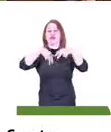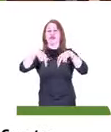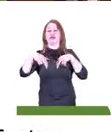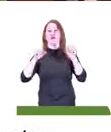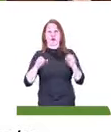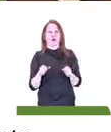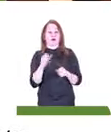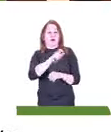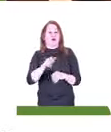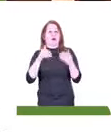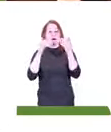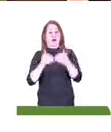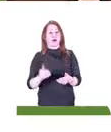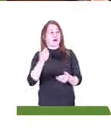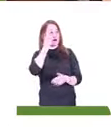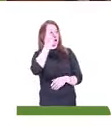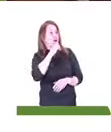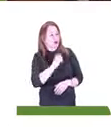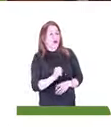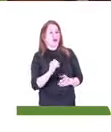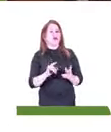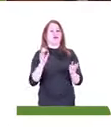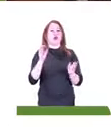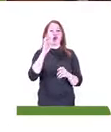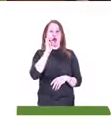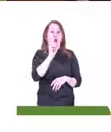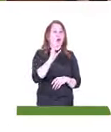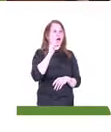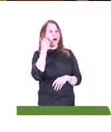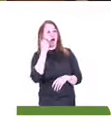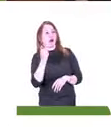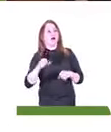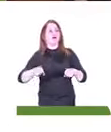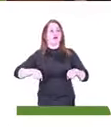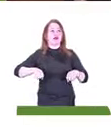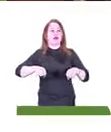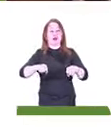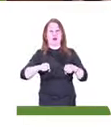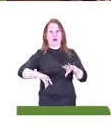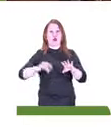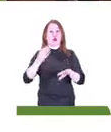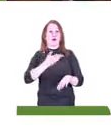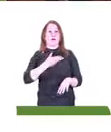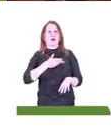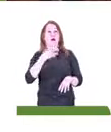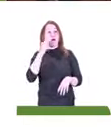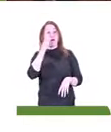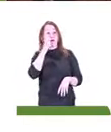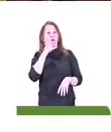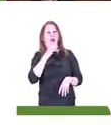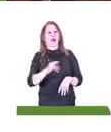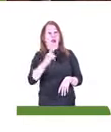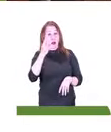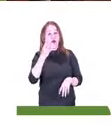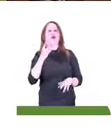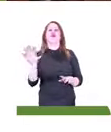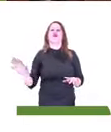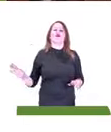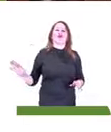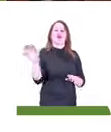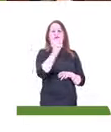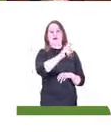con discapacidad, un adulto mayor, un señor, una señora con un coche, una mamá embarazada, todas las personas debemos poder